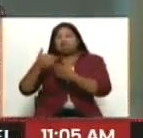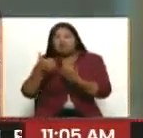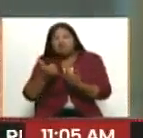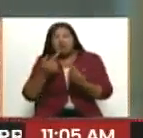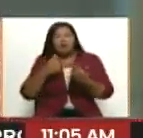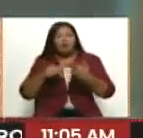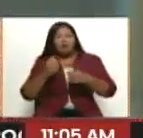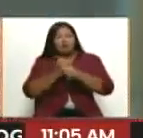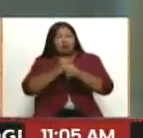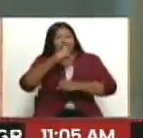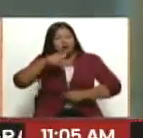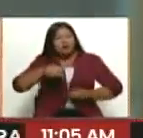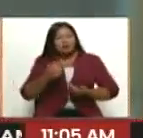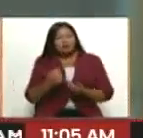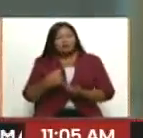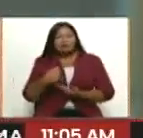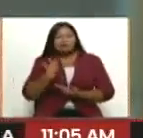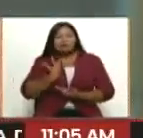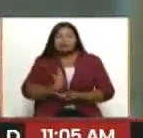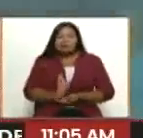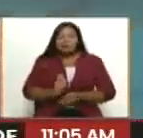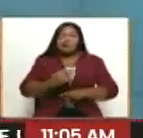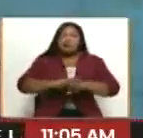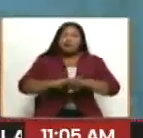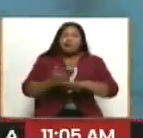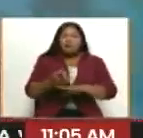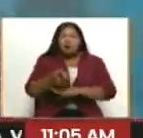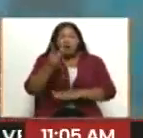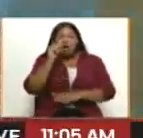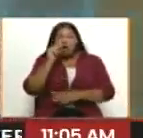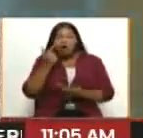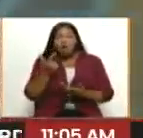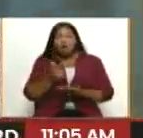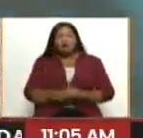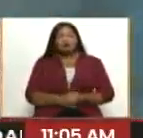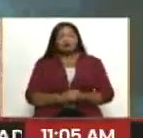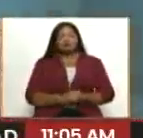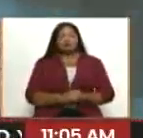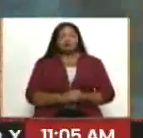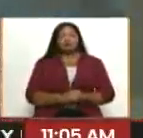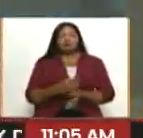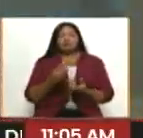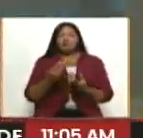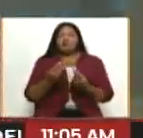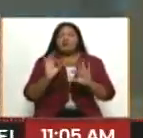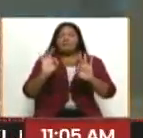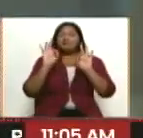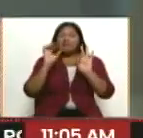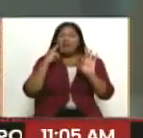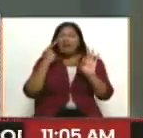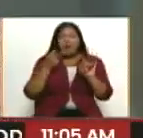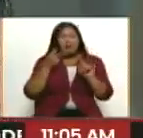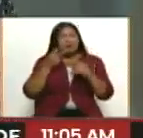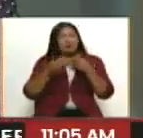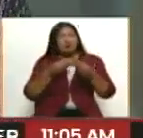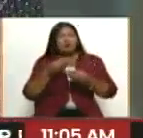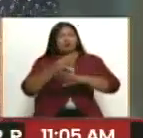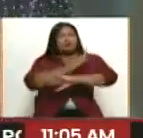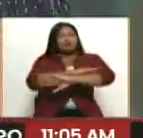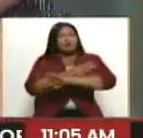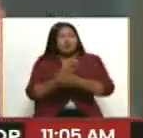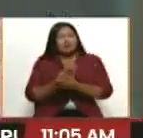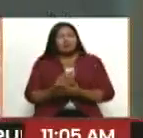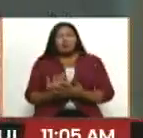canal, nos pesa mucho porque era una persona muy particular, tomando en consideración ese